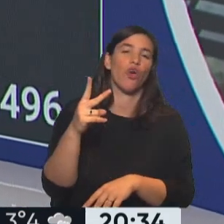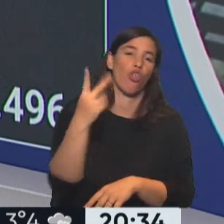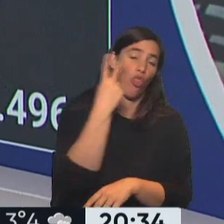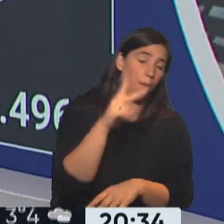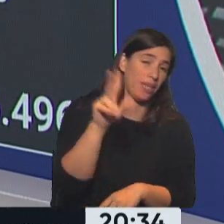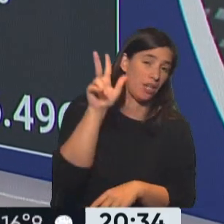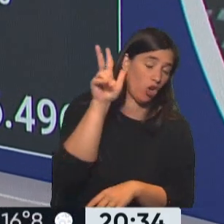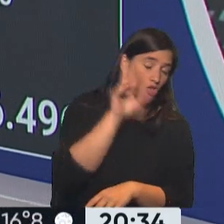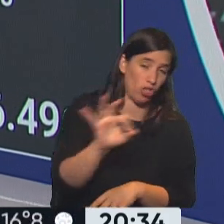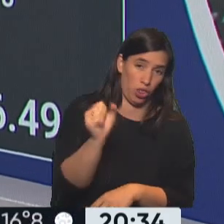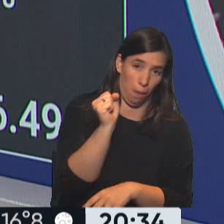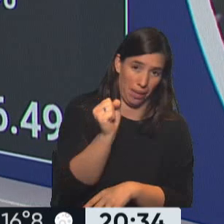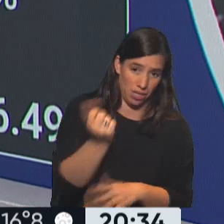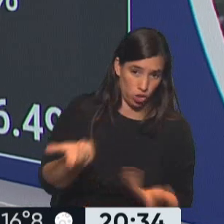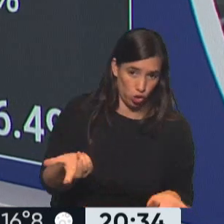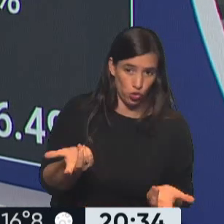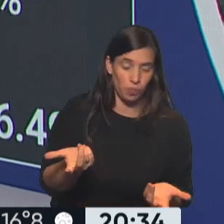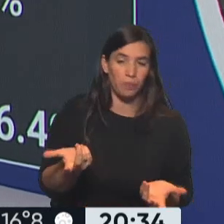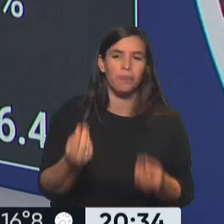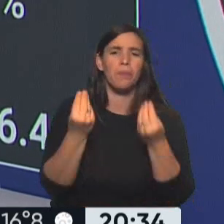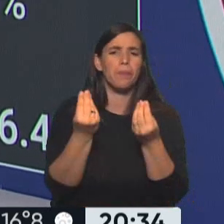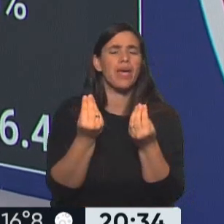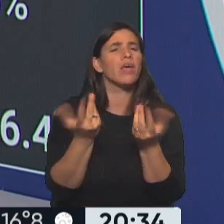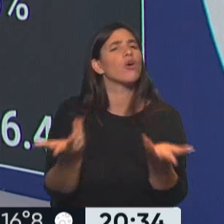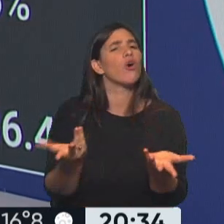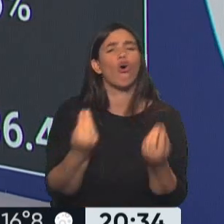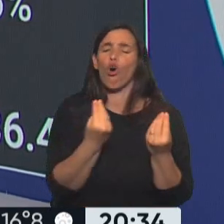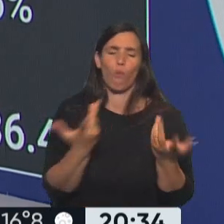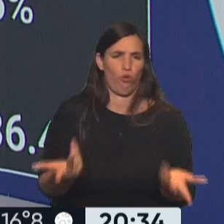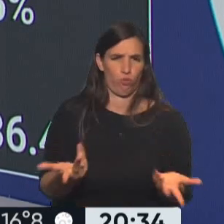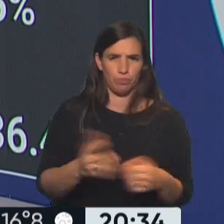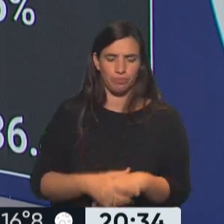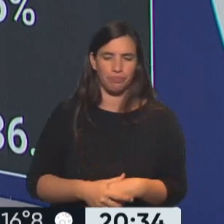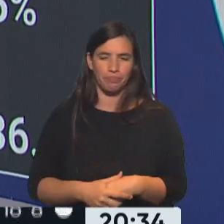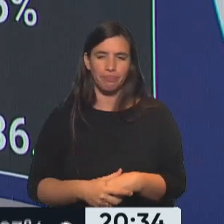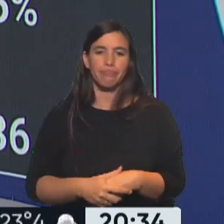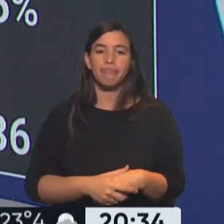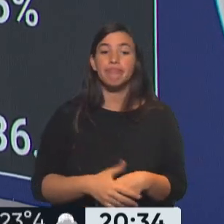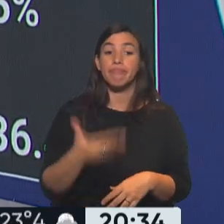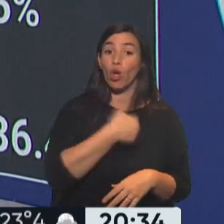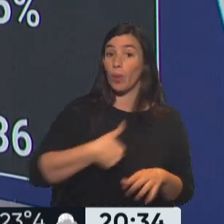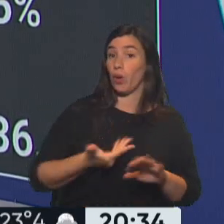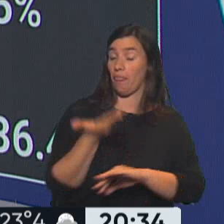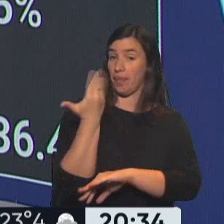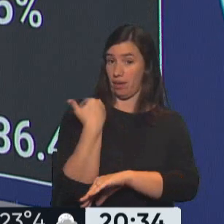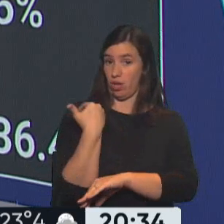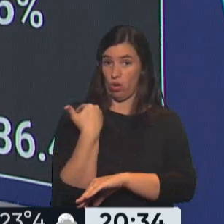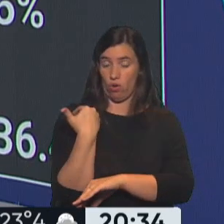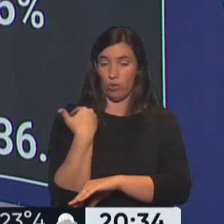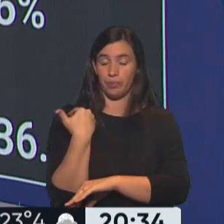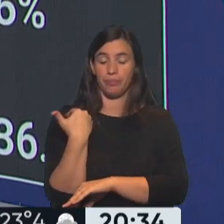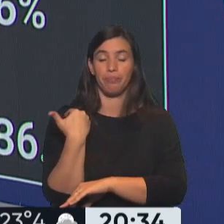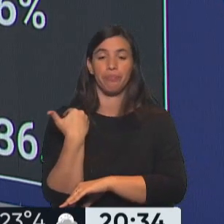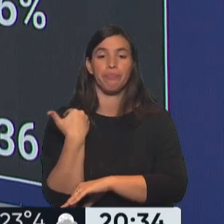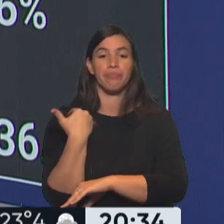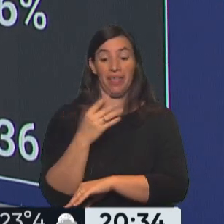202.800 pesos. Pero ¿cómo llegamos a este valor? ¿Cómo? Bueno, la gestión anterior estableció que a partir